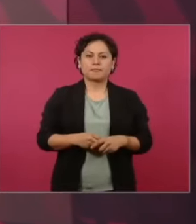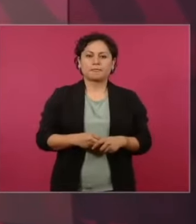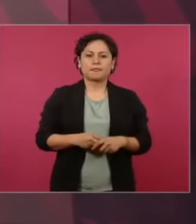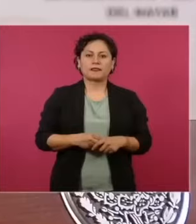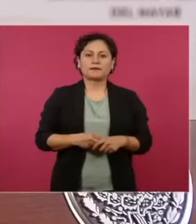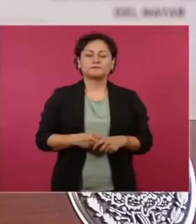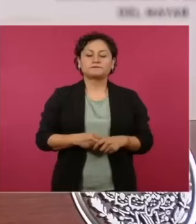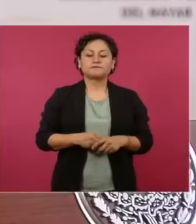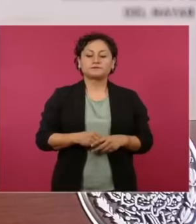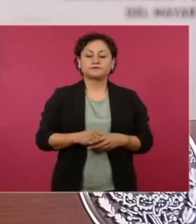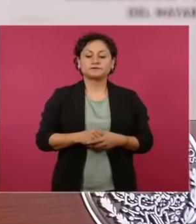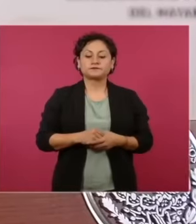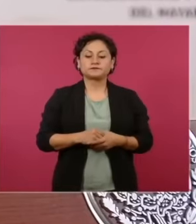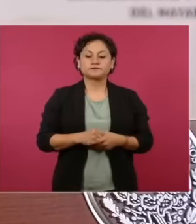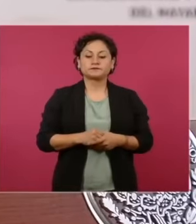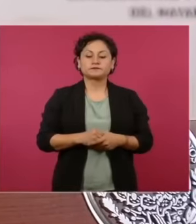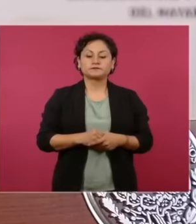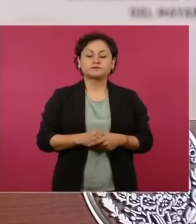amenazan